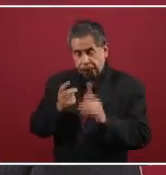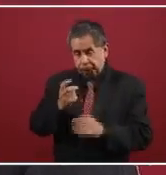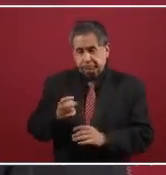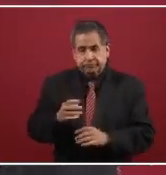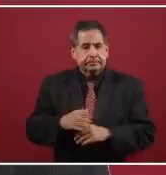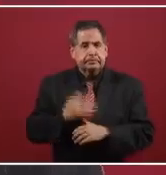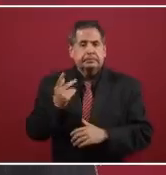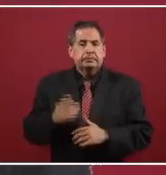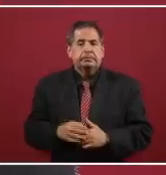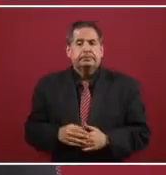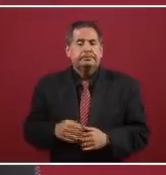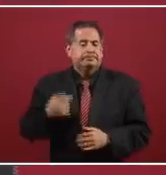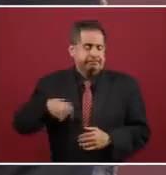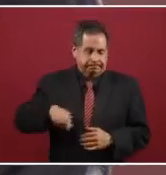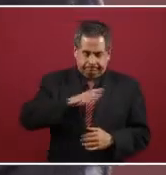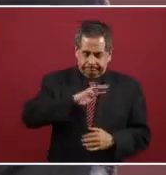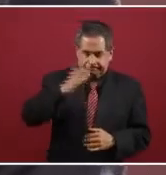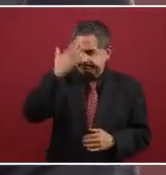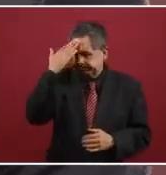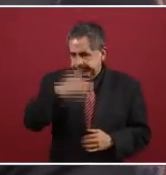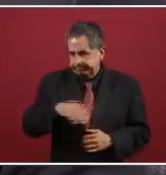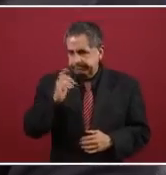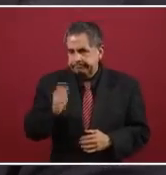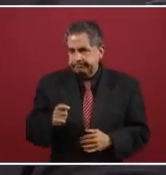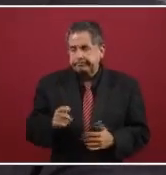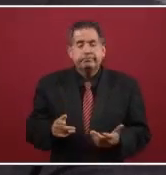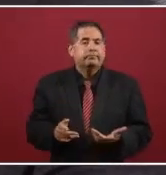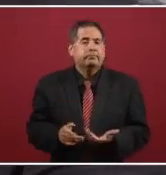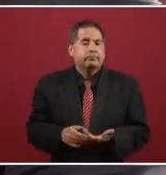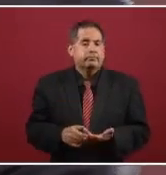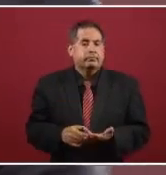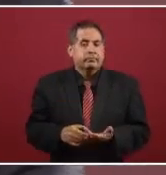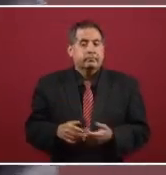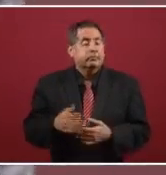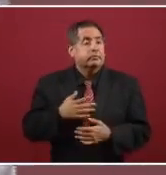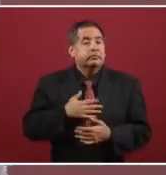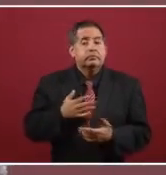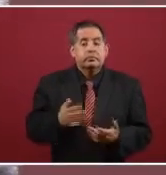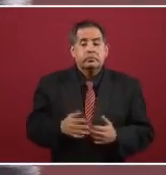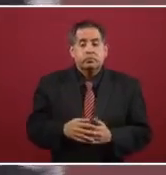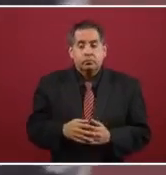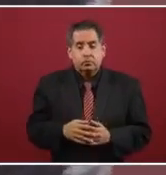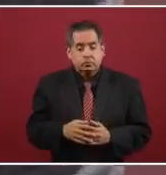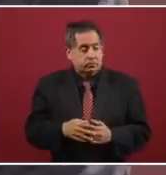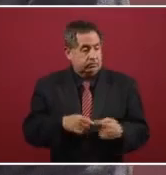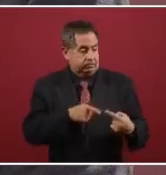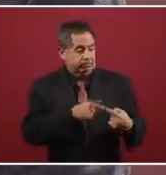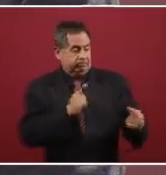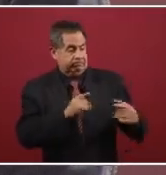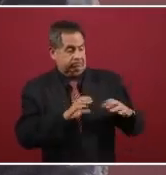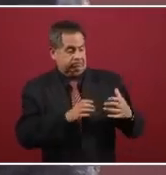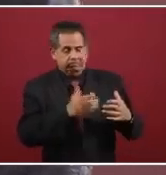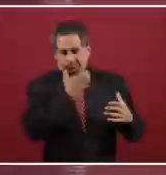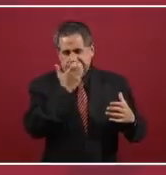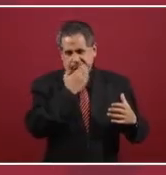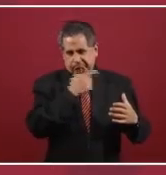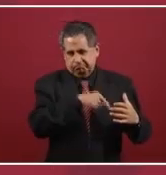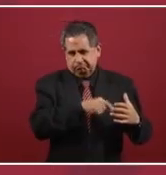porque sabemos de que nuestros adversarios